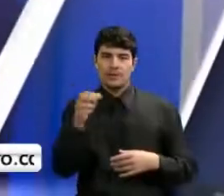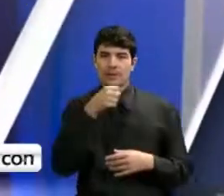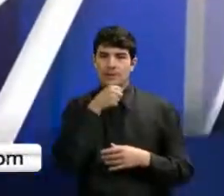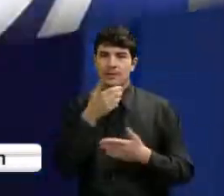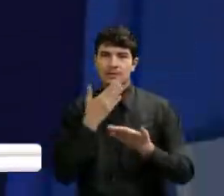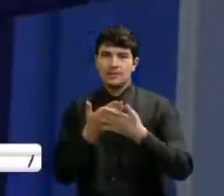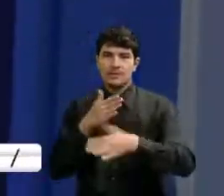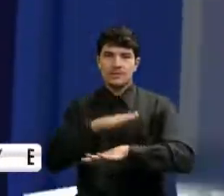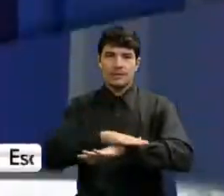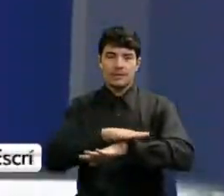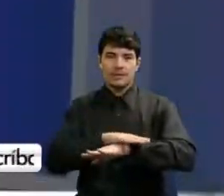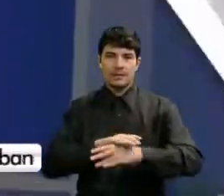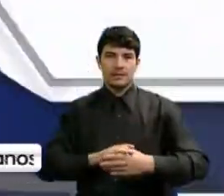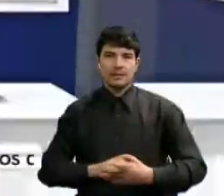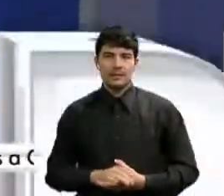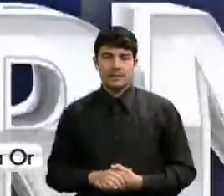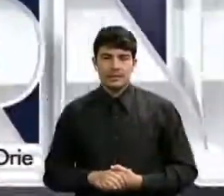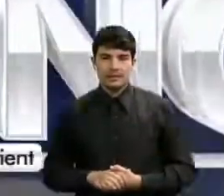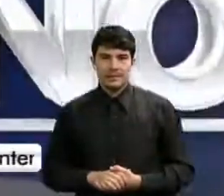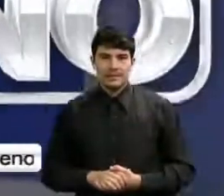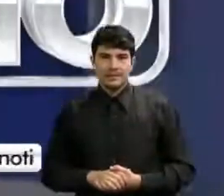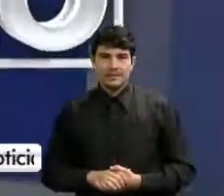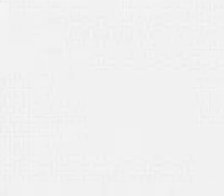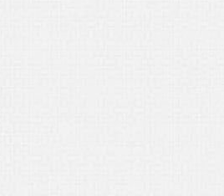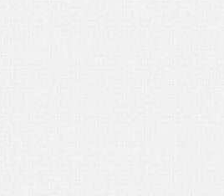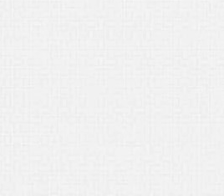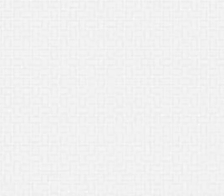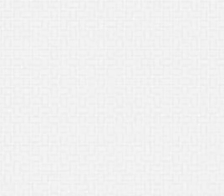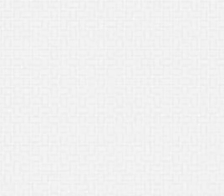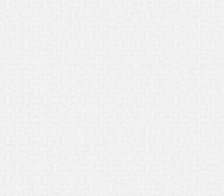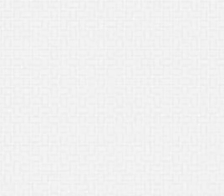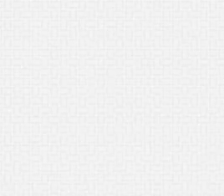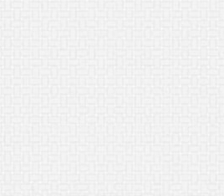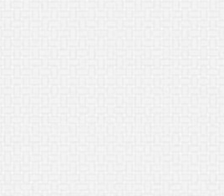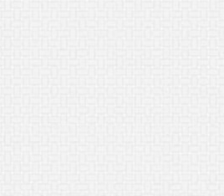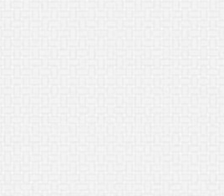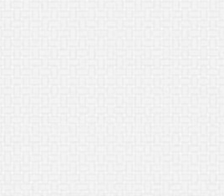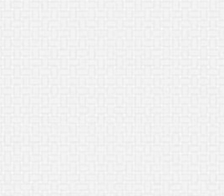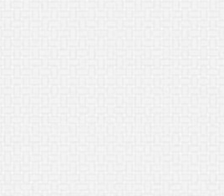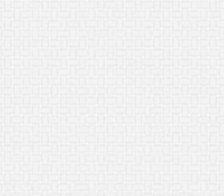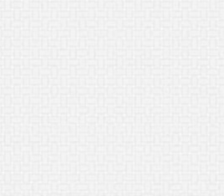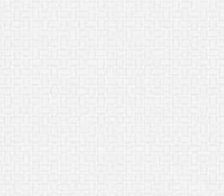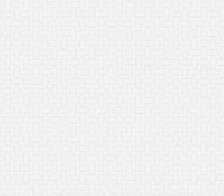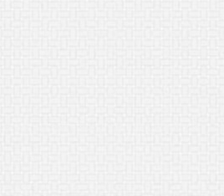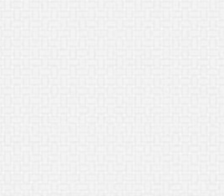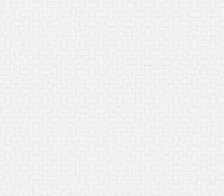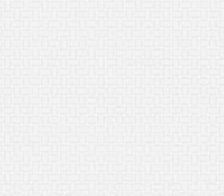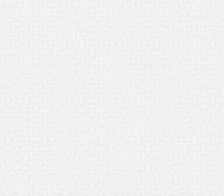Canaltro.com